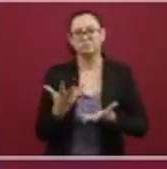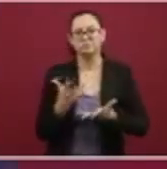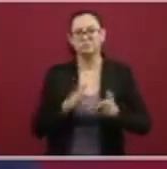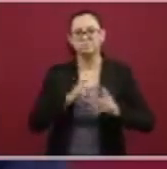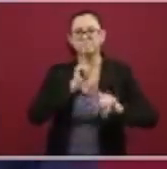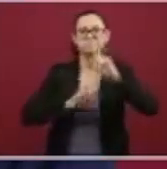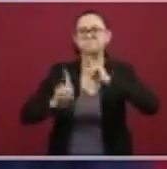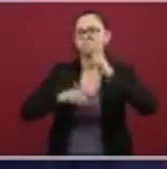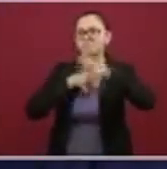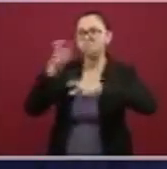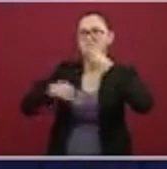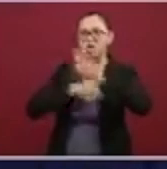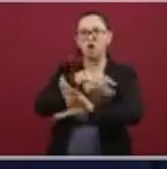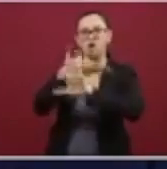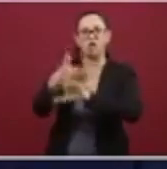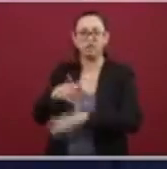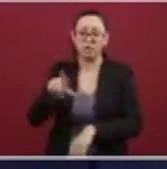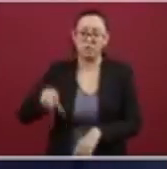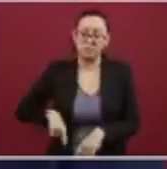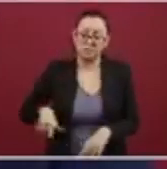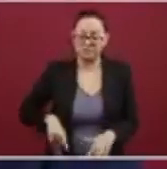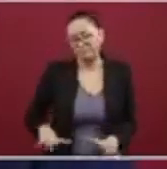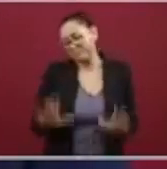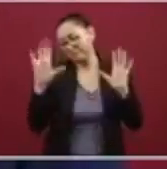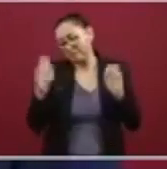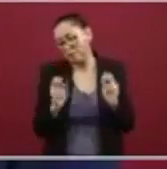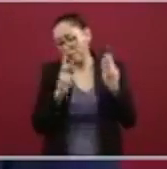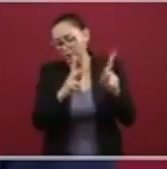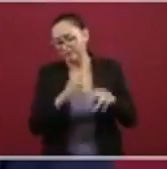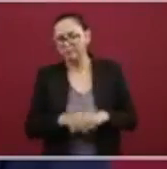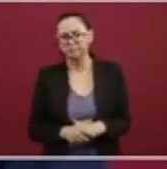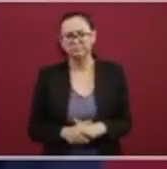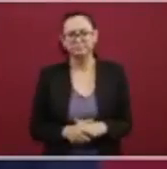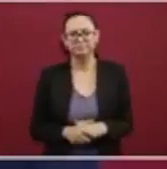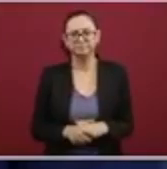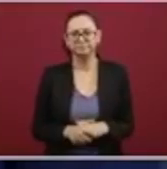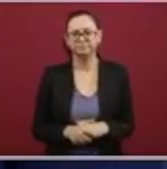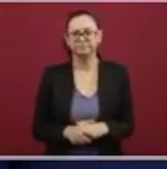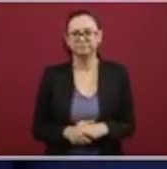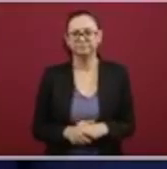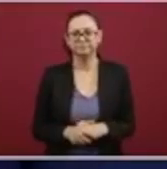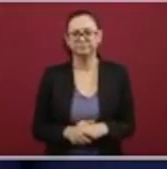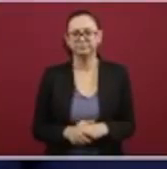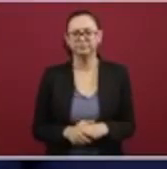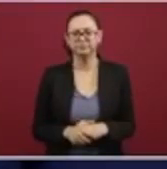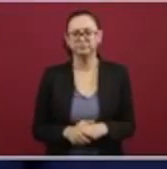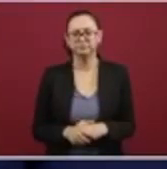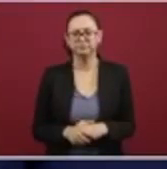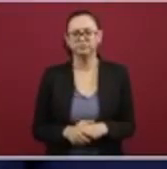desacreditar al gobierno. Pero bueno, yo entiendo que están